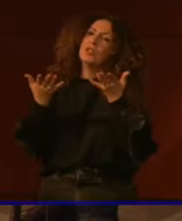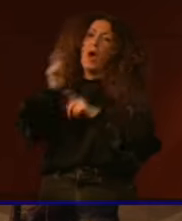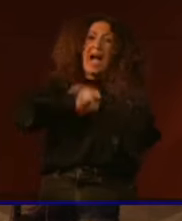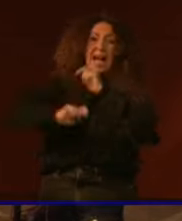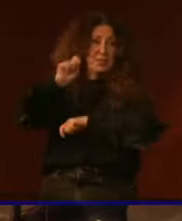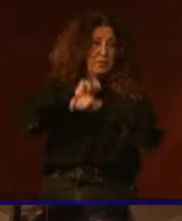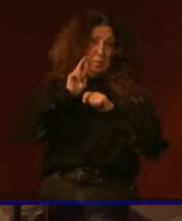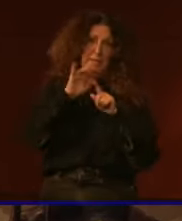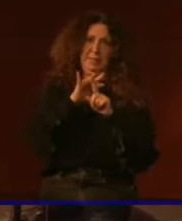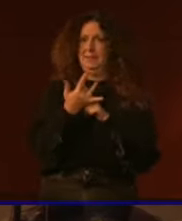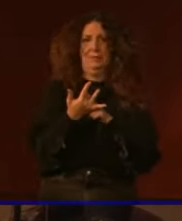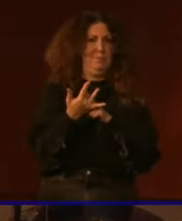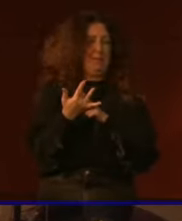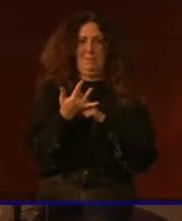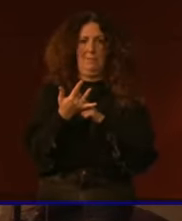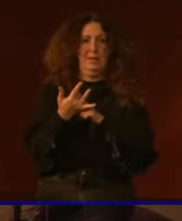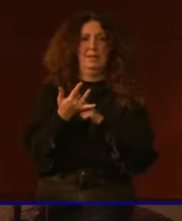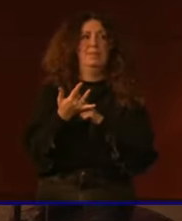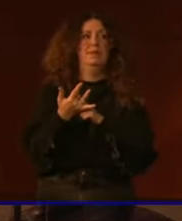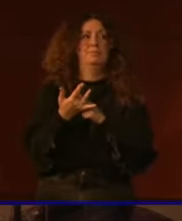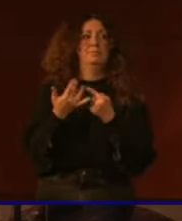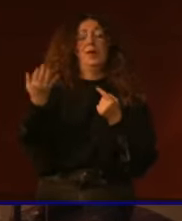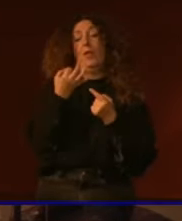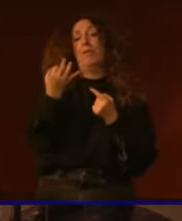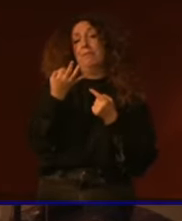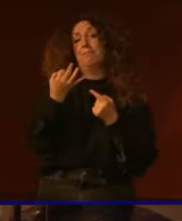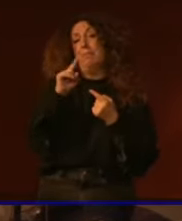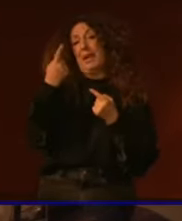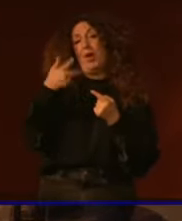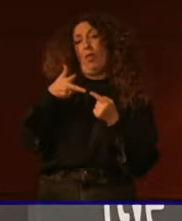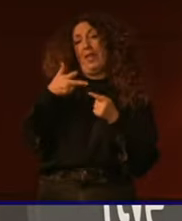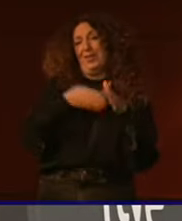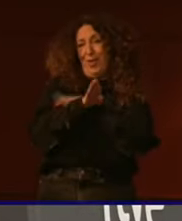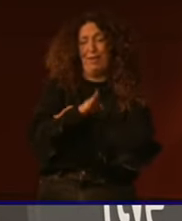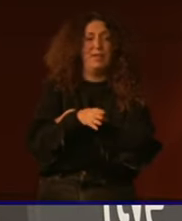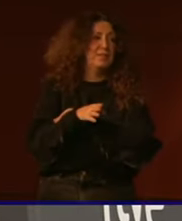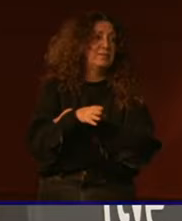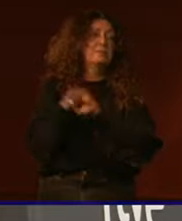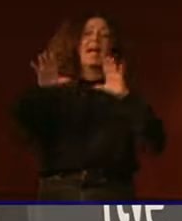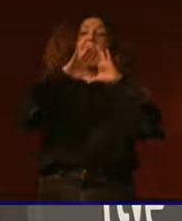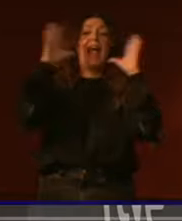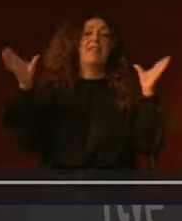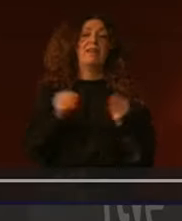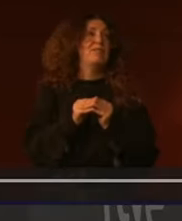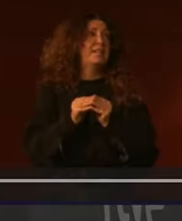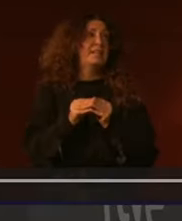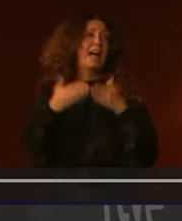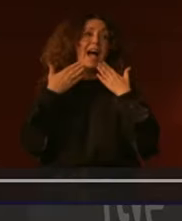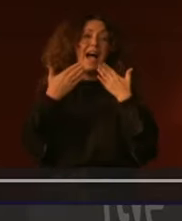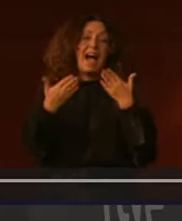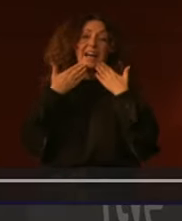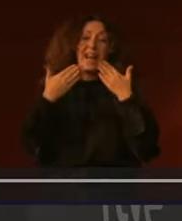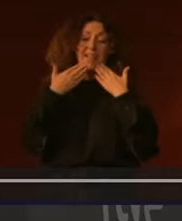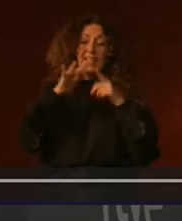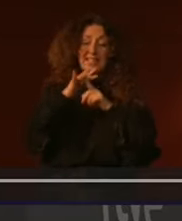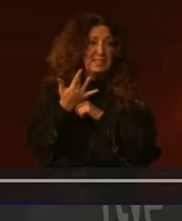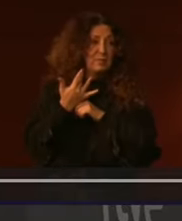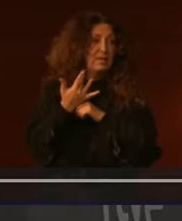visto la situación, si no hay derecho de acceso. Y, en definitiva, bueno, pues agradecer la situación